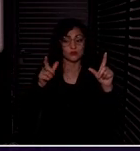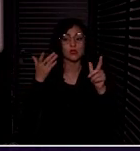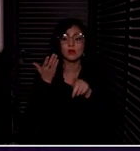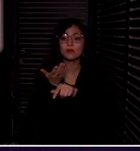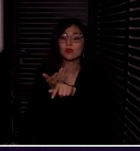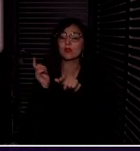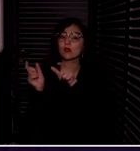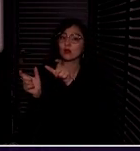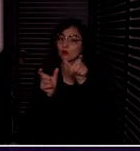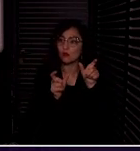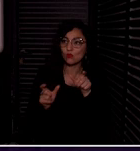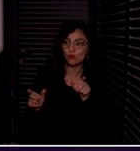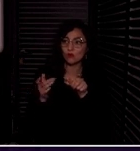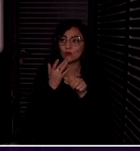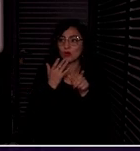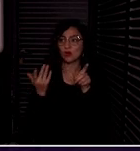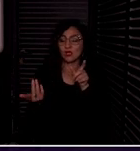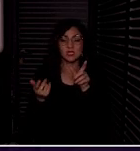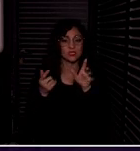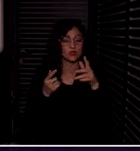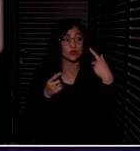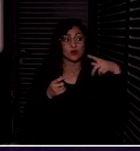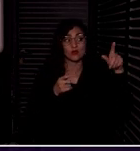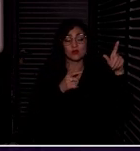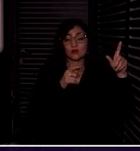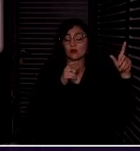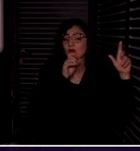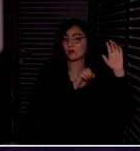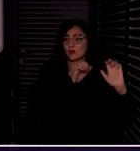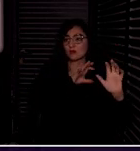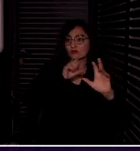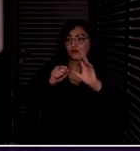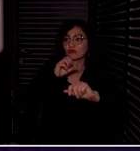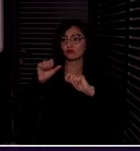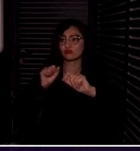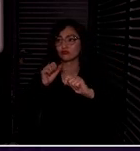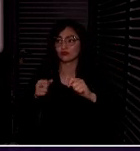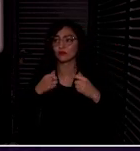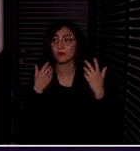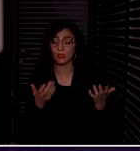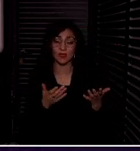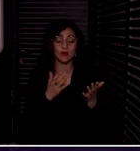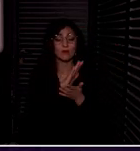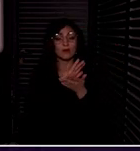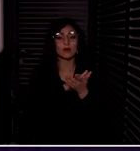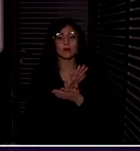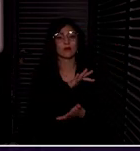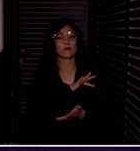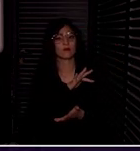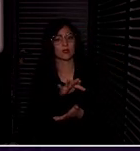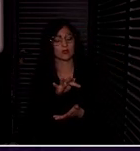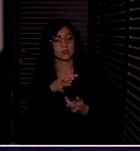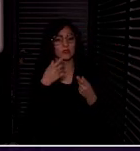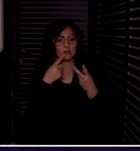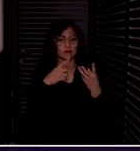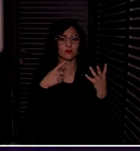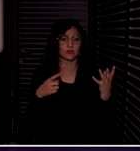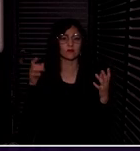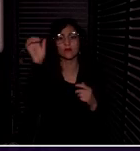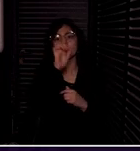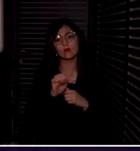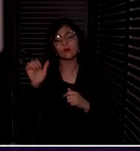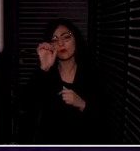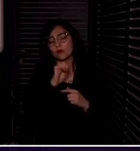porque nos están comiendo el mercado. Sí, el Consejo Audiovisual francés lo ha señalado. el Observatorio Audiovisual Europeo cada